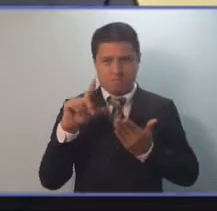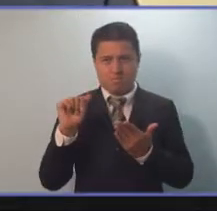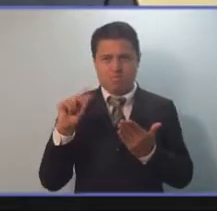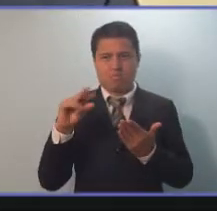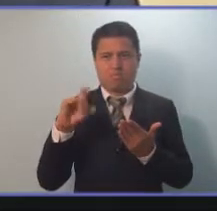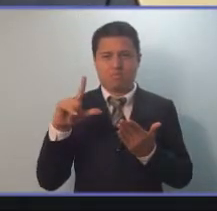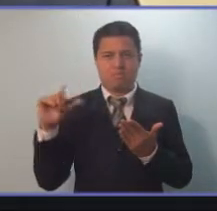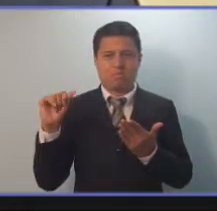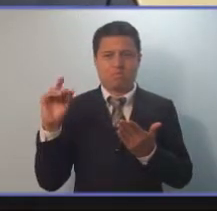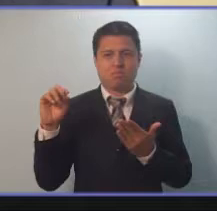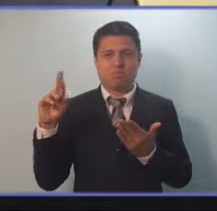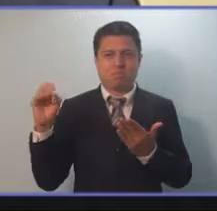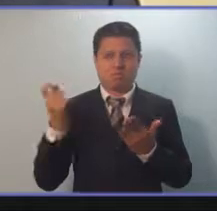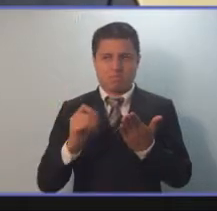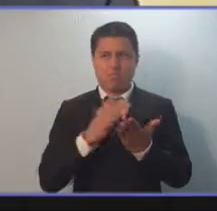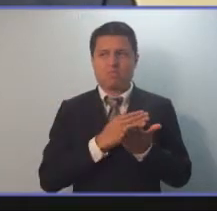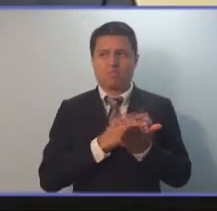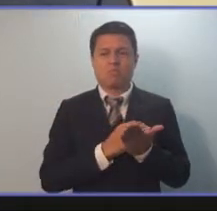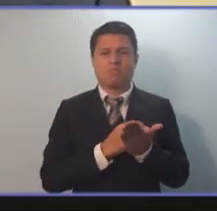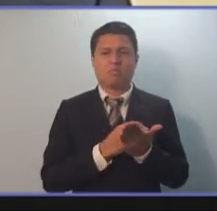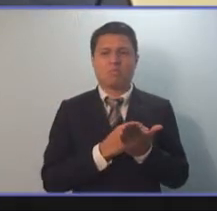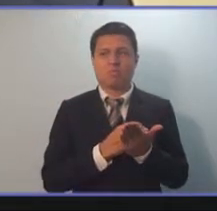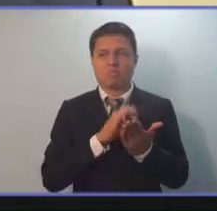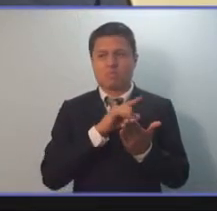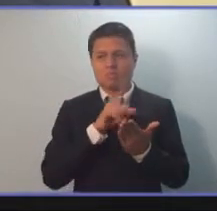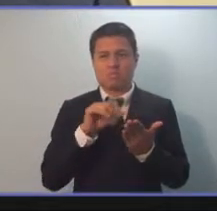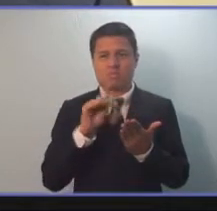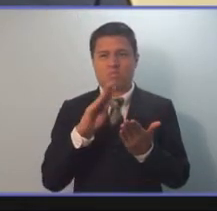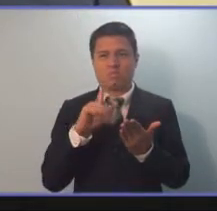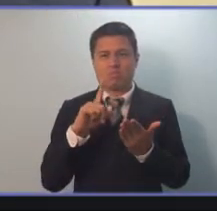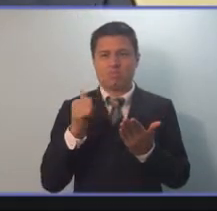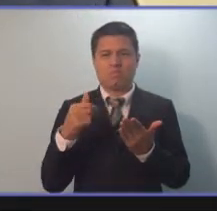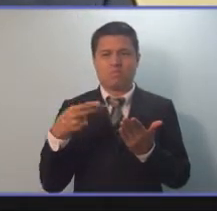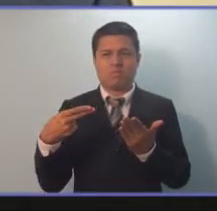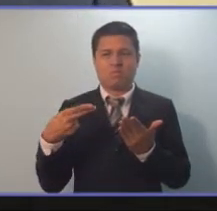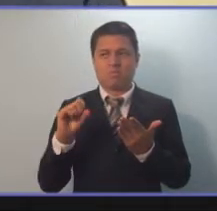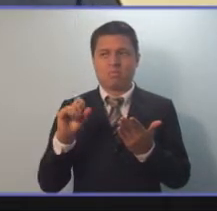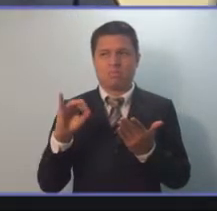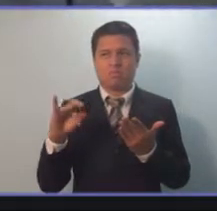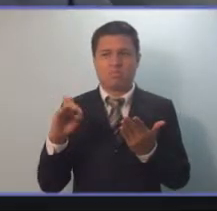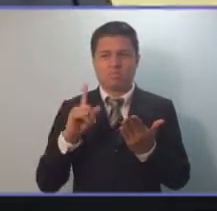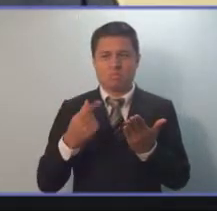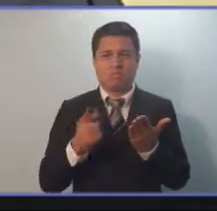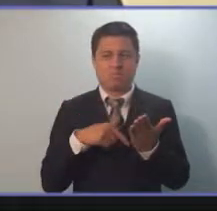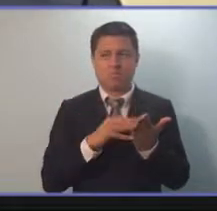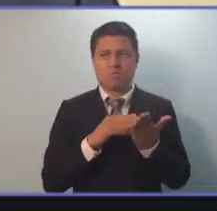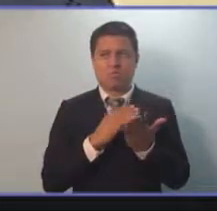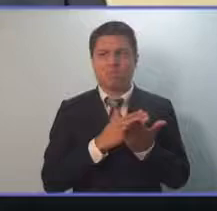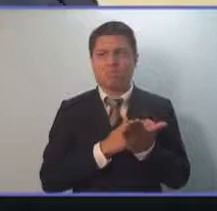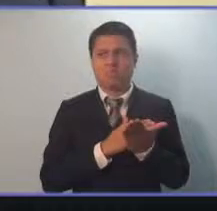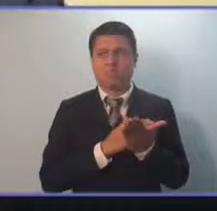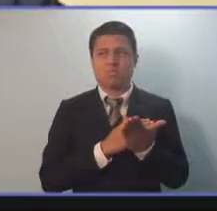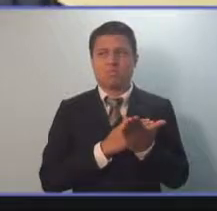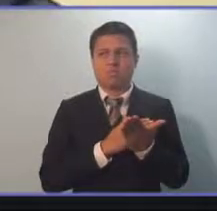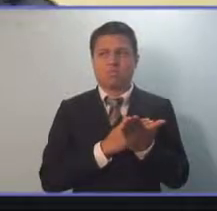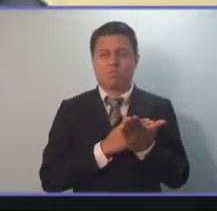Alvarado. Presente. Francisco José Sabla Zafie. Ausente.